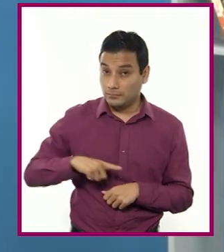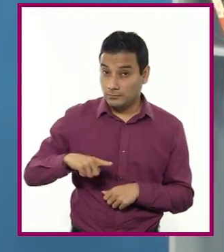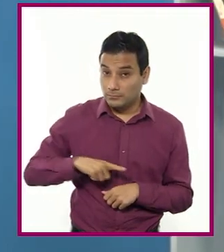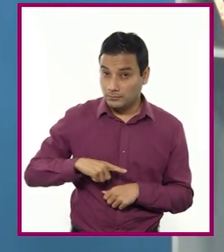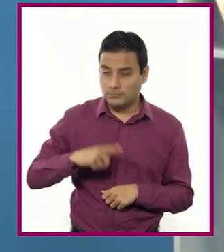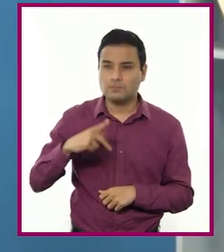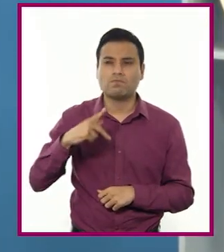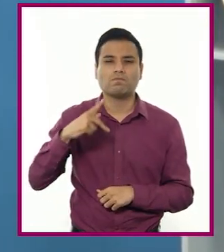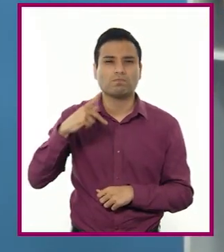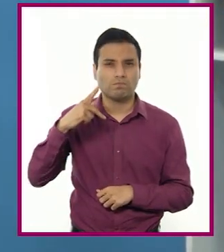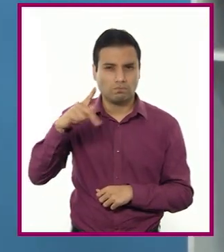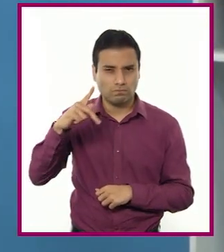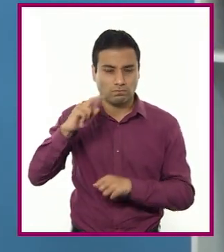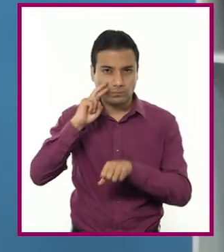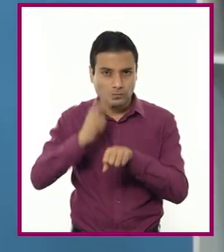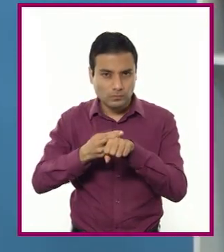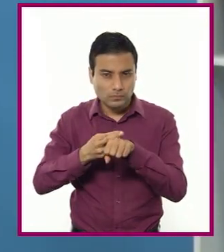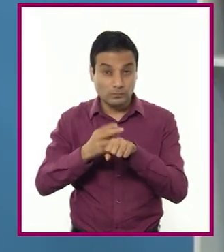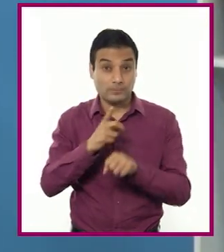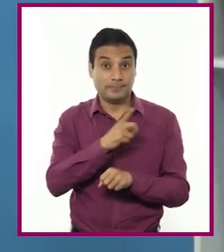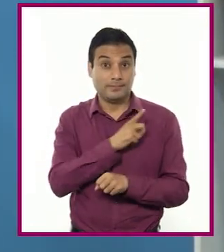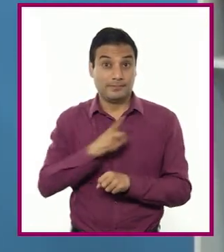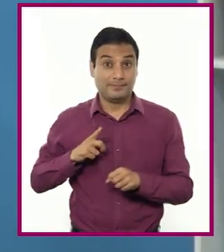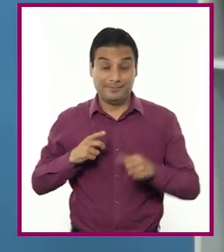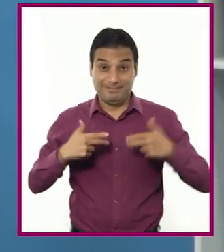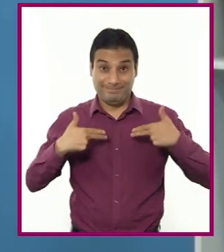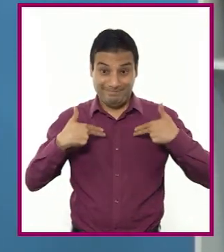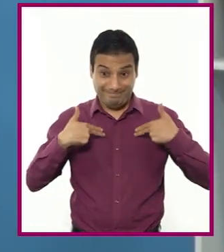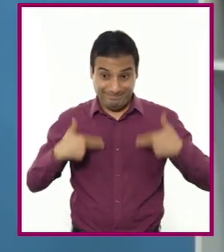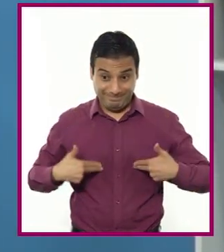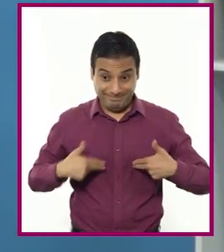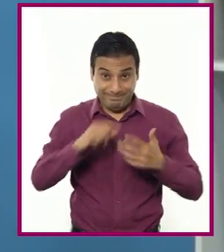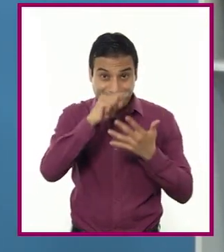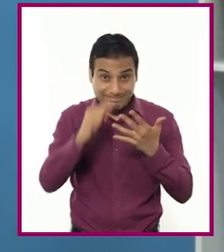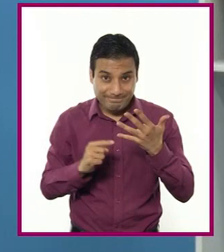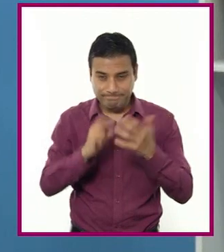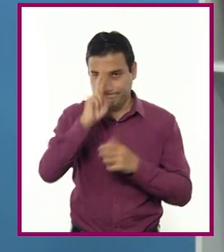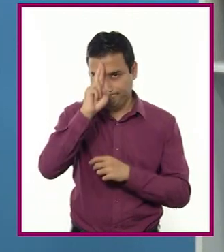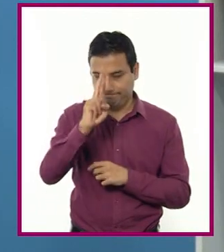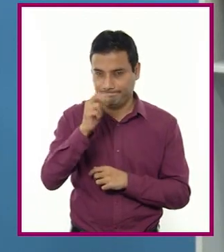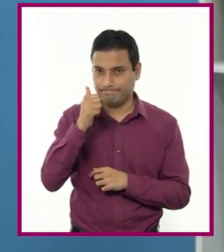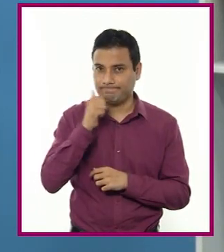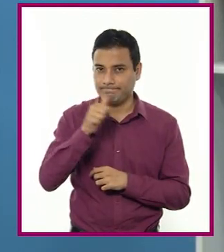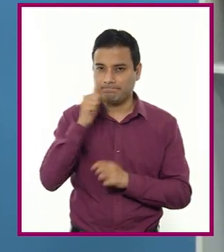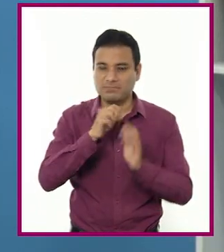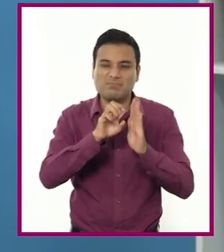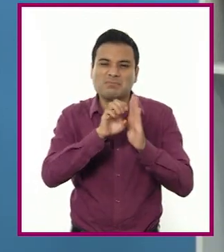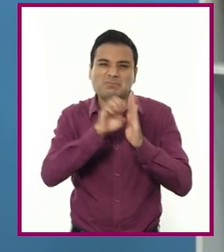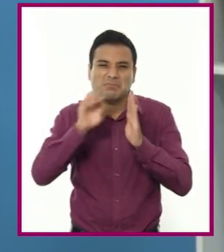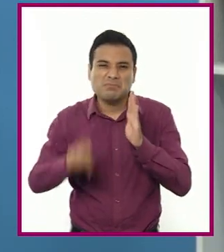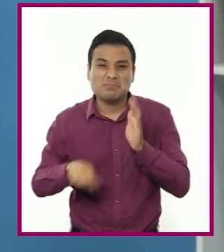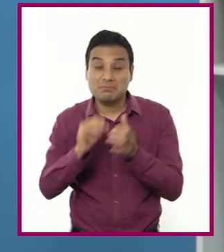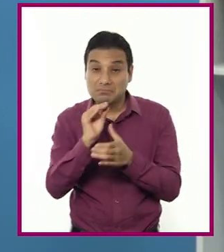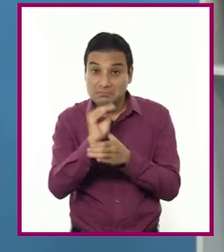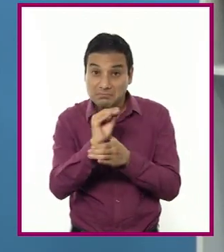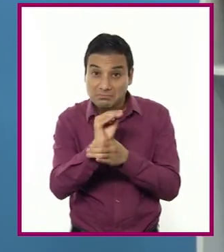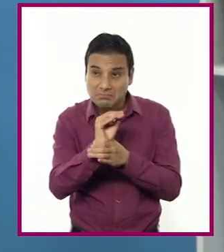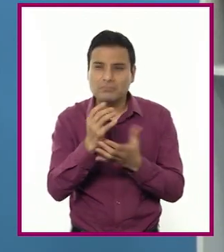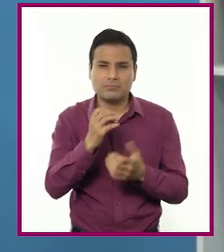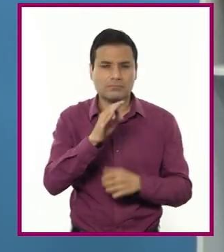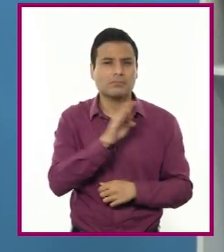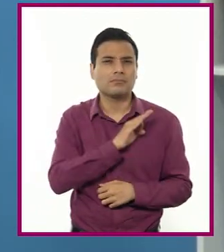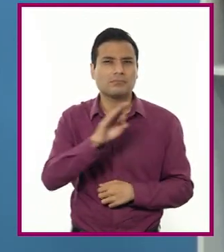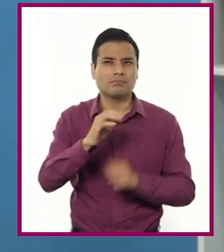de considerar los derechos humanos como un criterio de actuación. Pero si no lo hicieran, se tienen